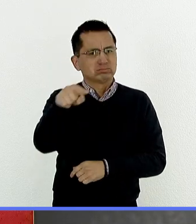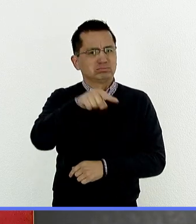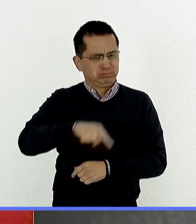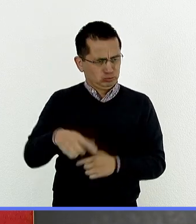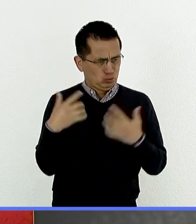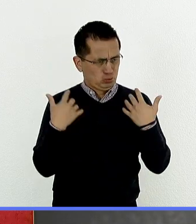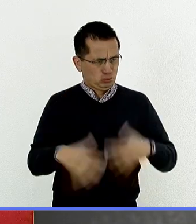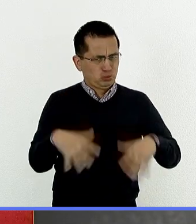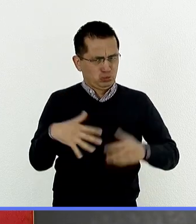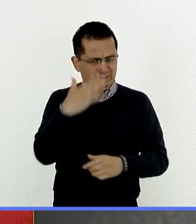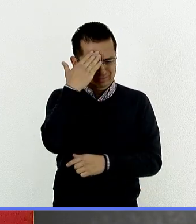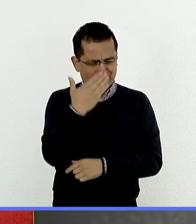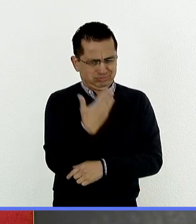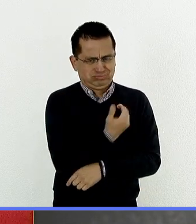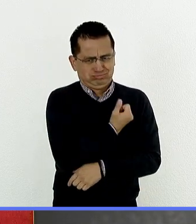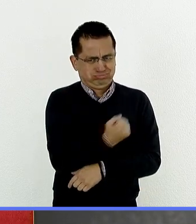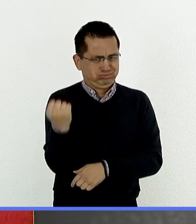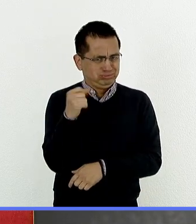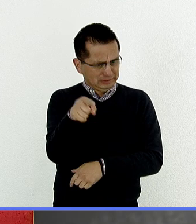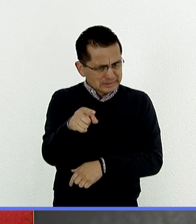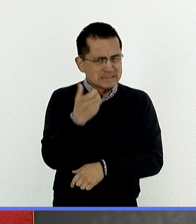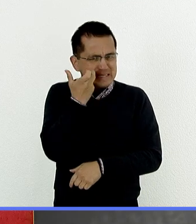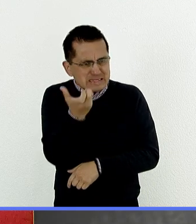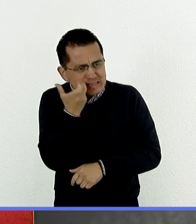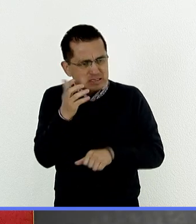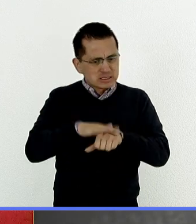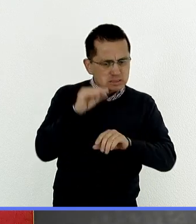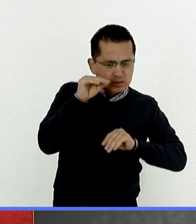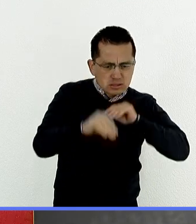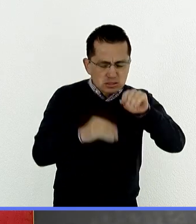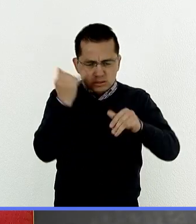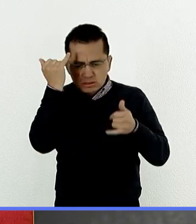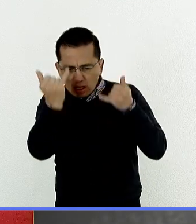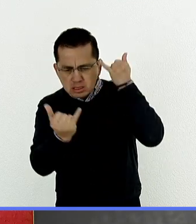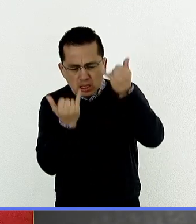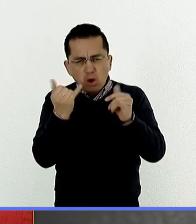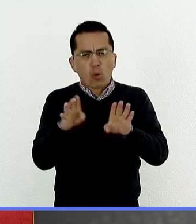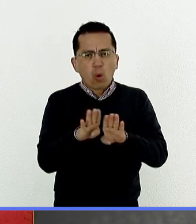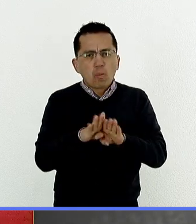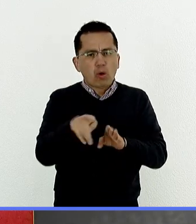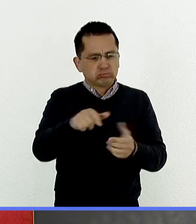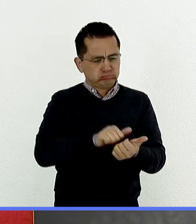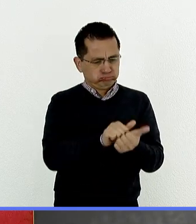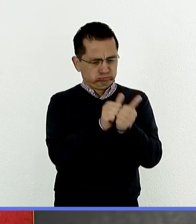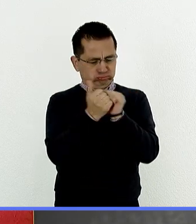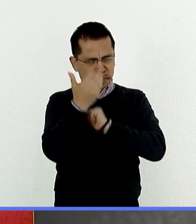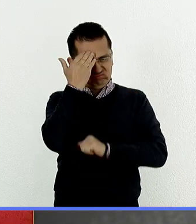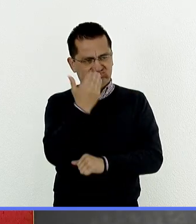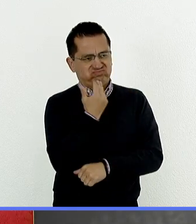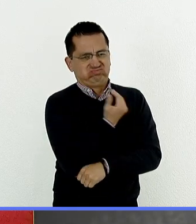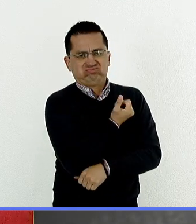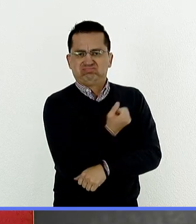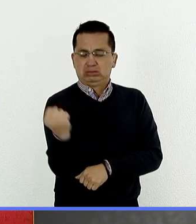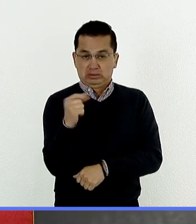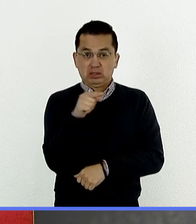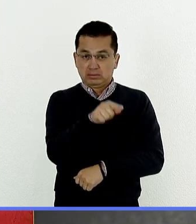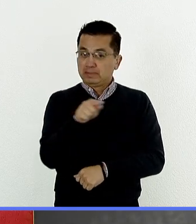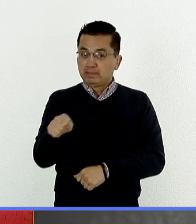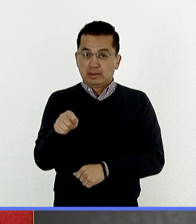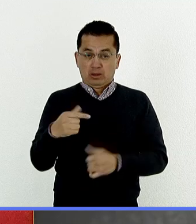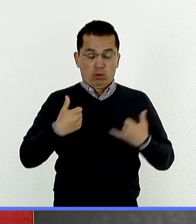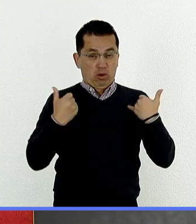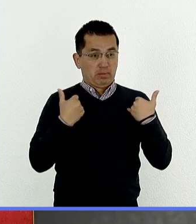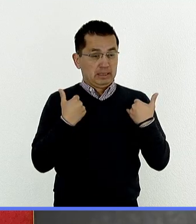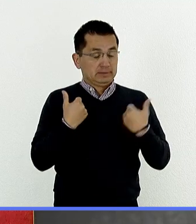Ingenio y un enorme potencial de seguir desarrollando sus sus habilidades y sus talentos Y nosotros